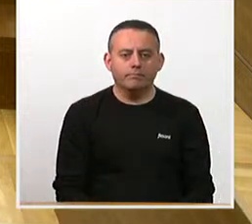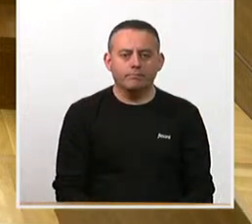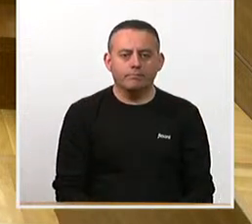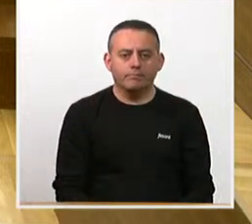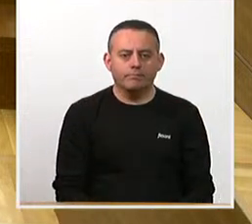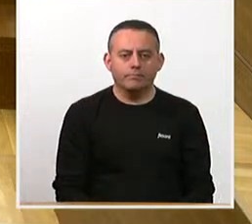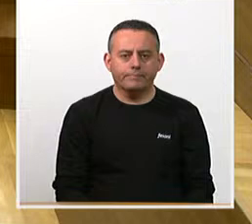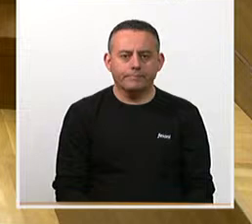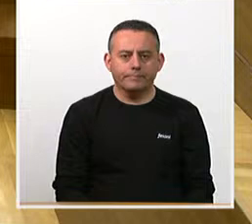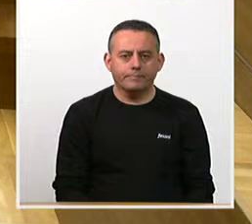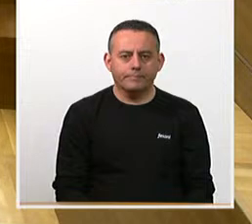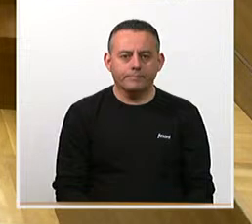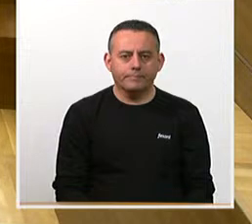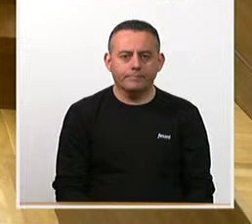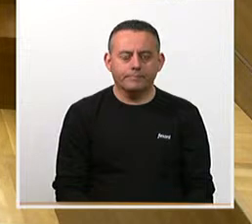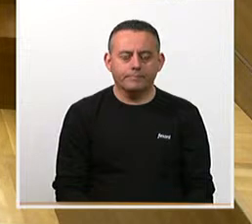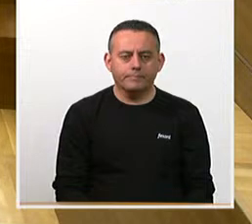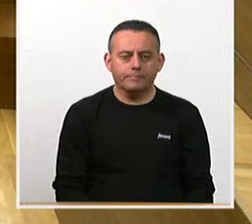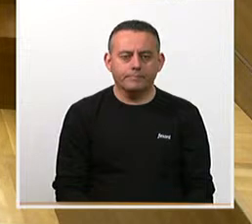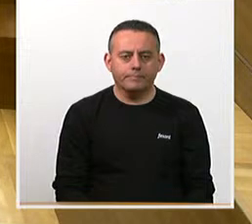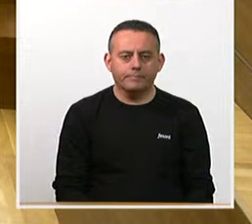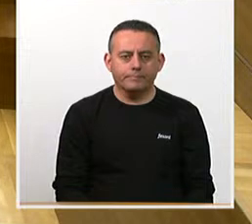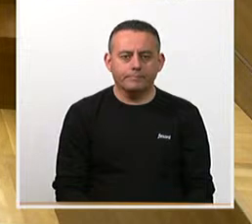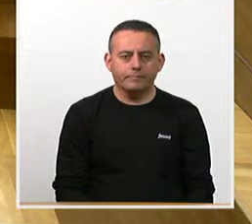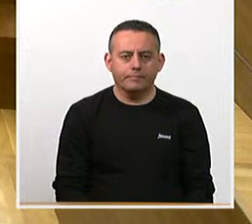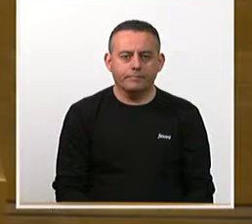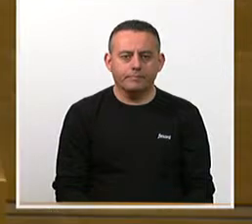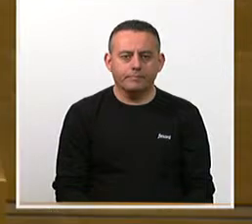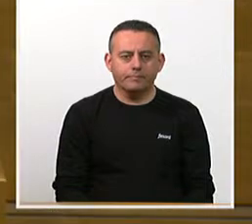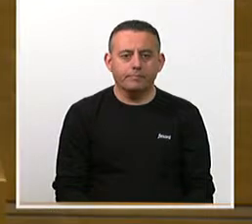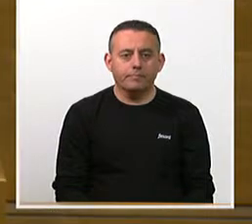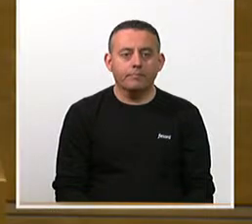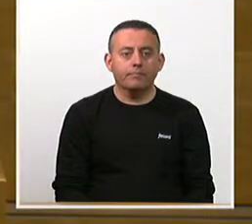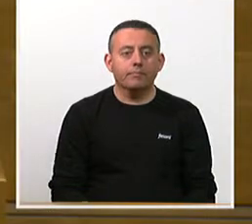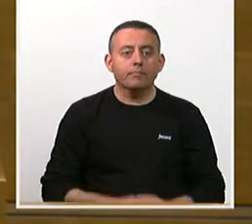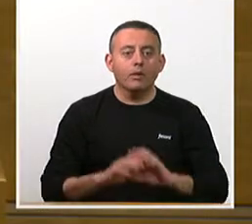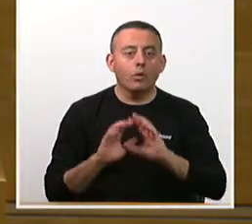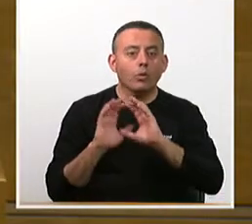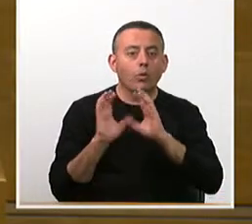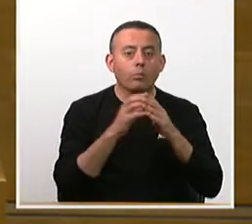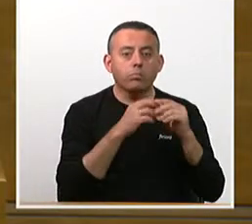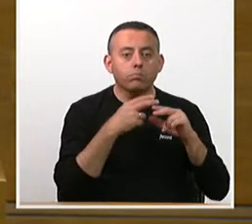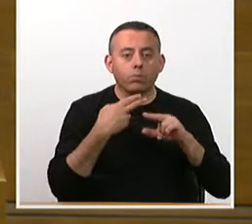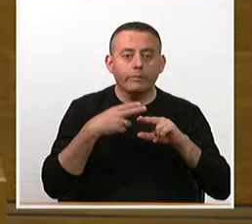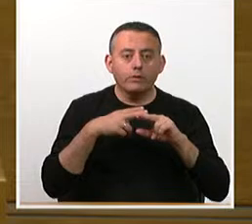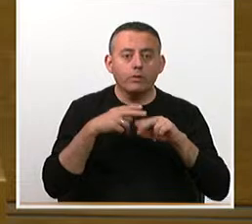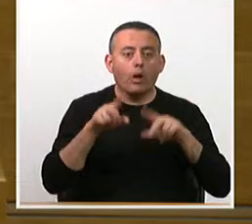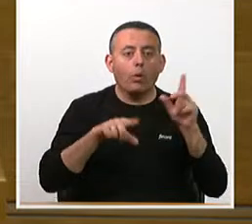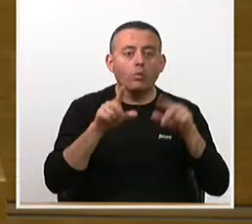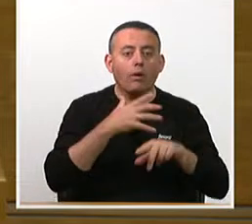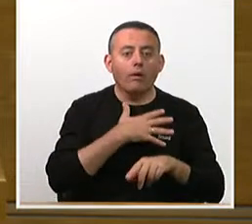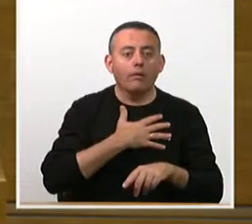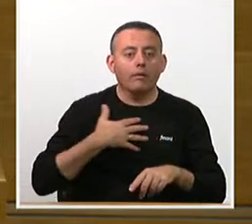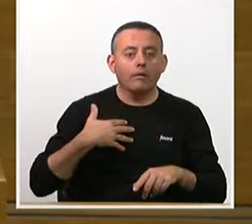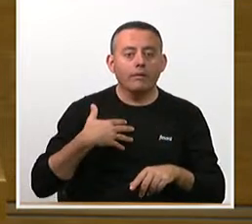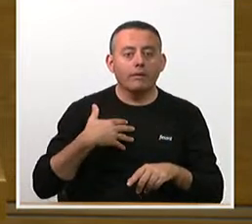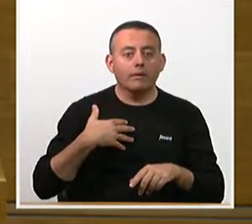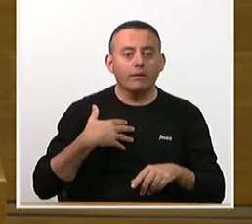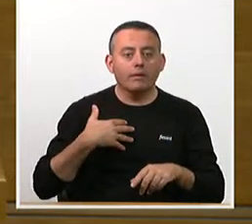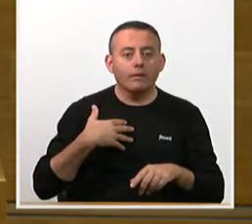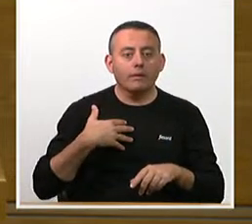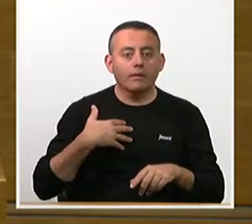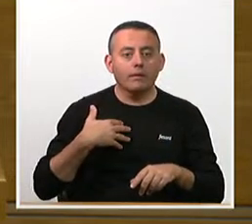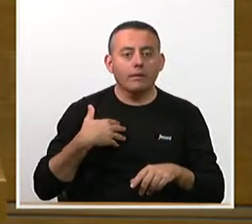iniciativa algú algún grupo algún grupo solicita que este